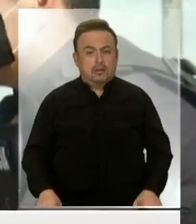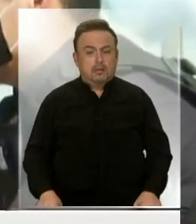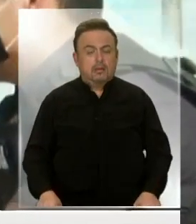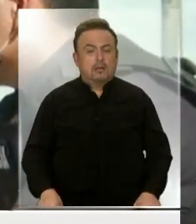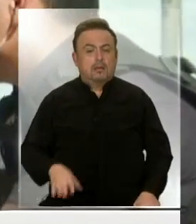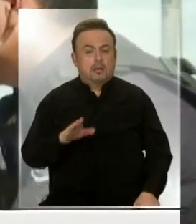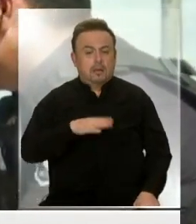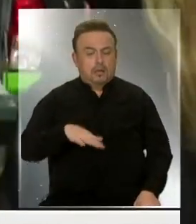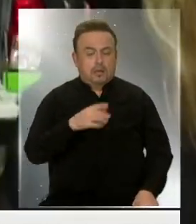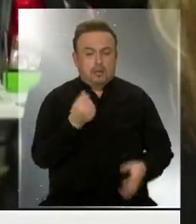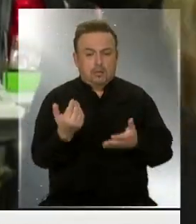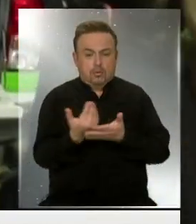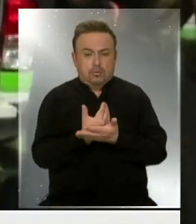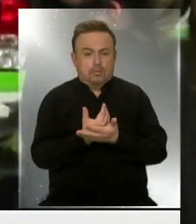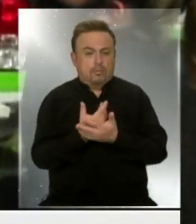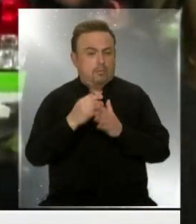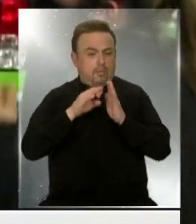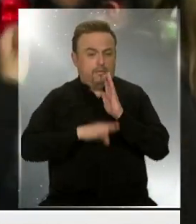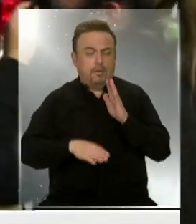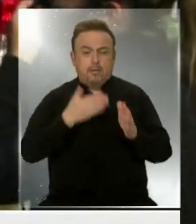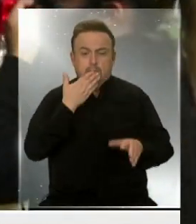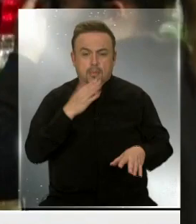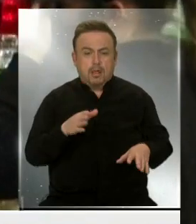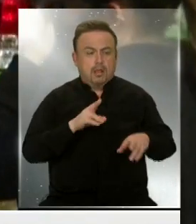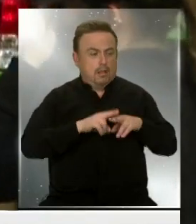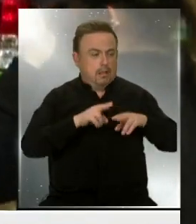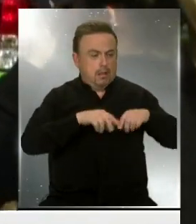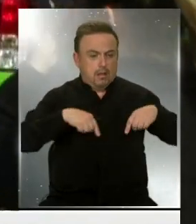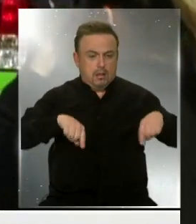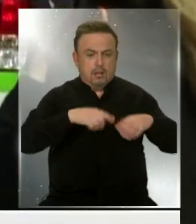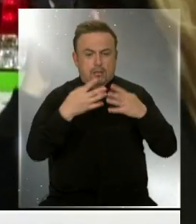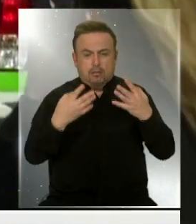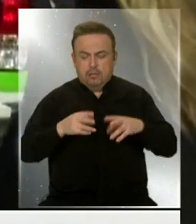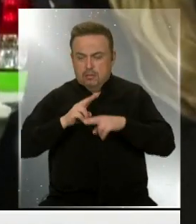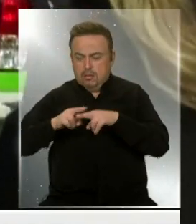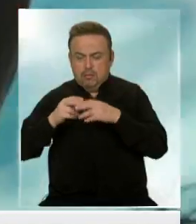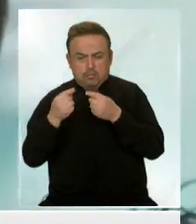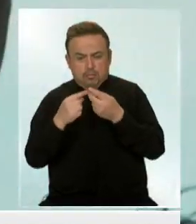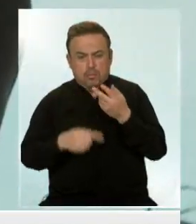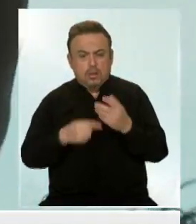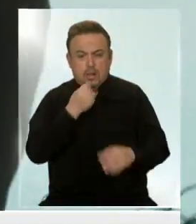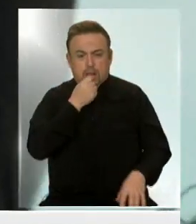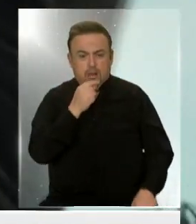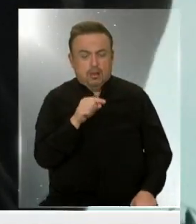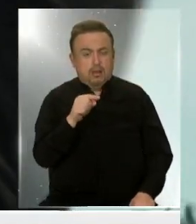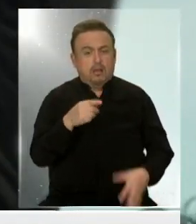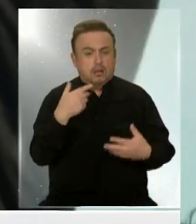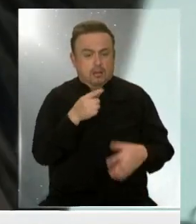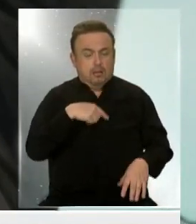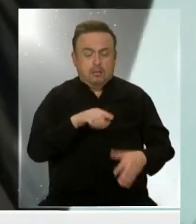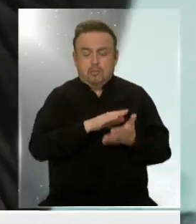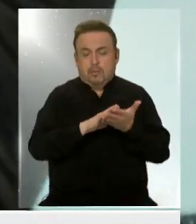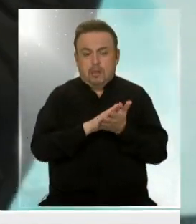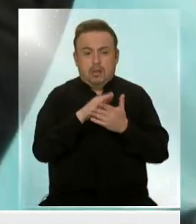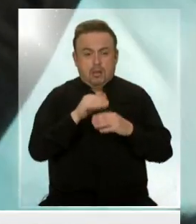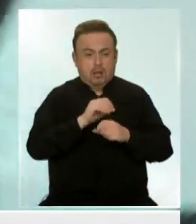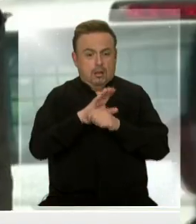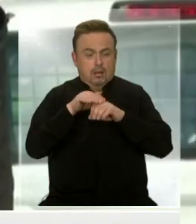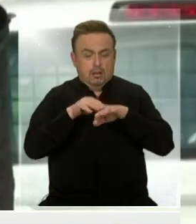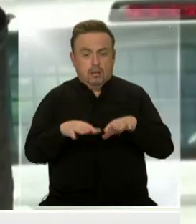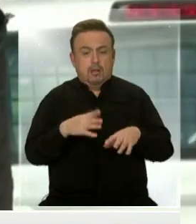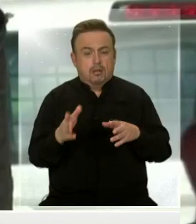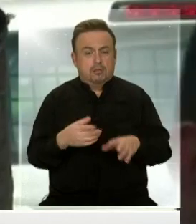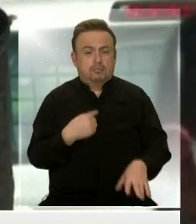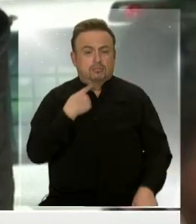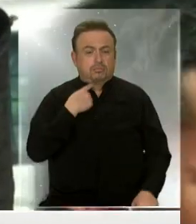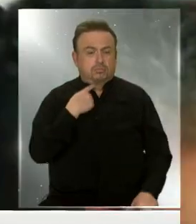mejorar sus condiciones salariales, también mejor equipamiento, entrenamiento, en fin, denunciaron que para ellos, por ejemplo, la pandemia también